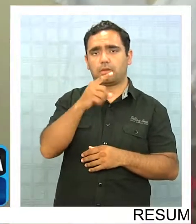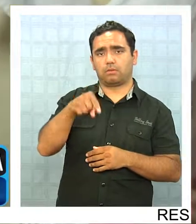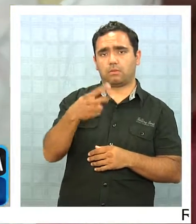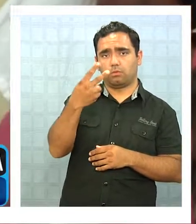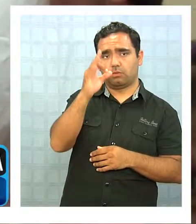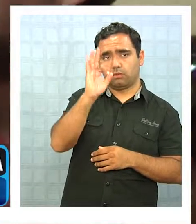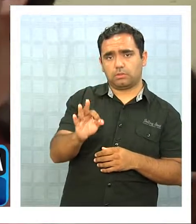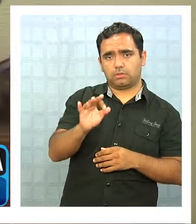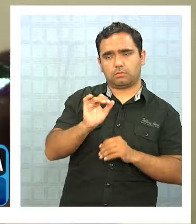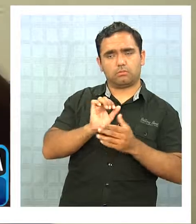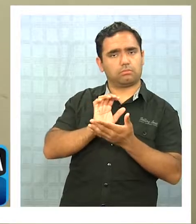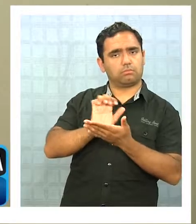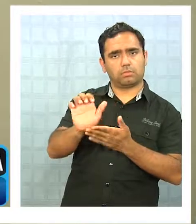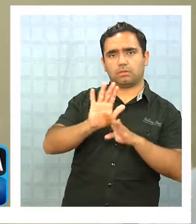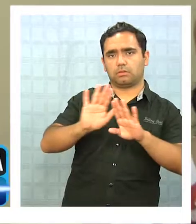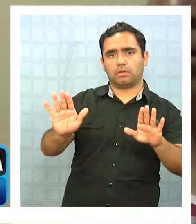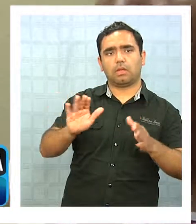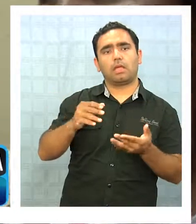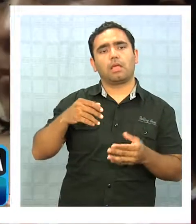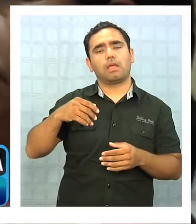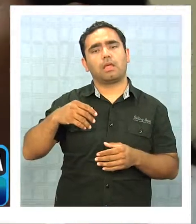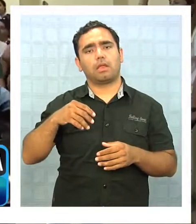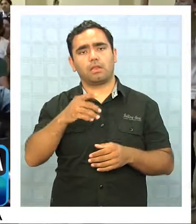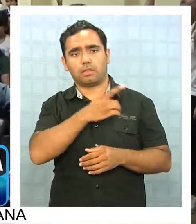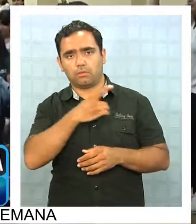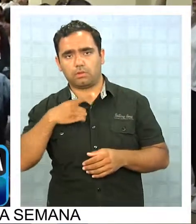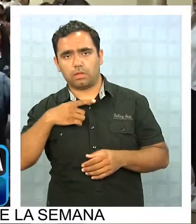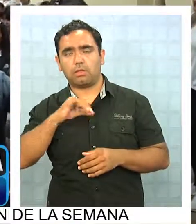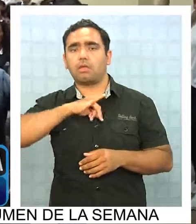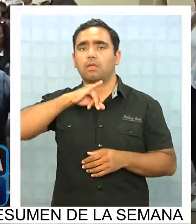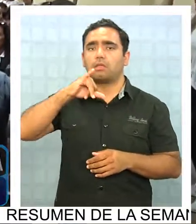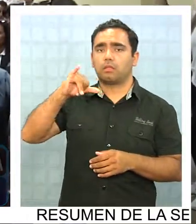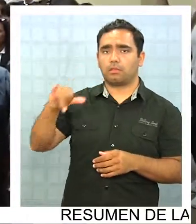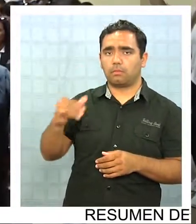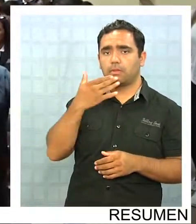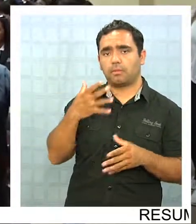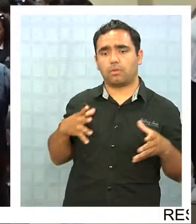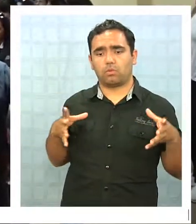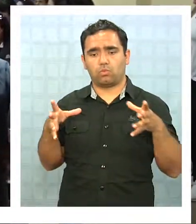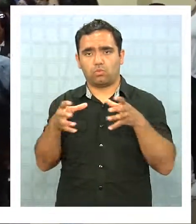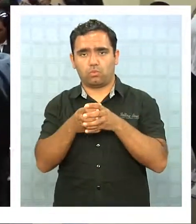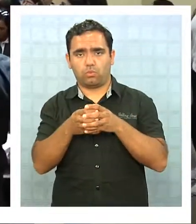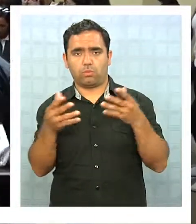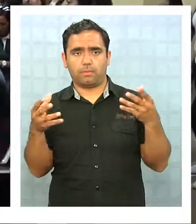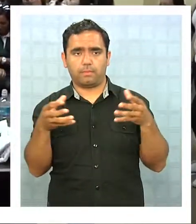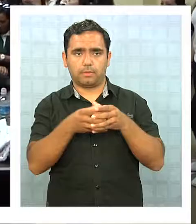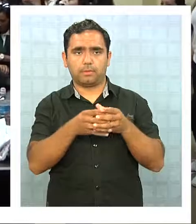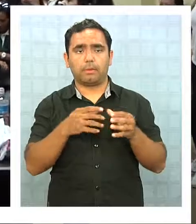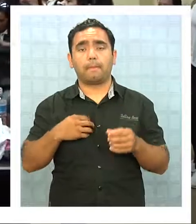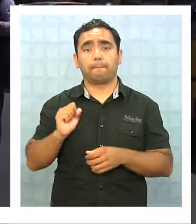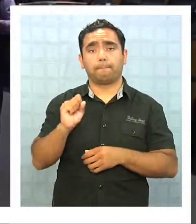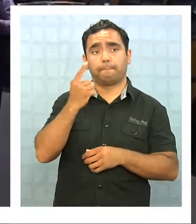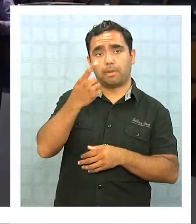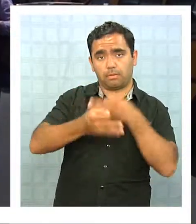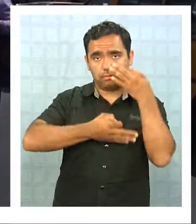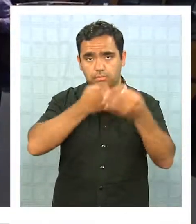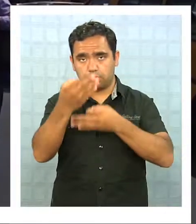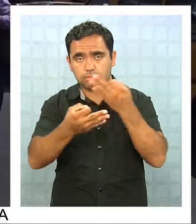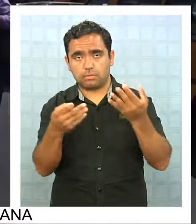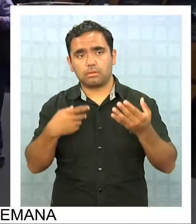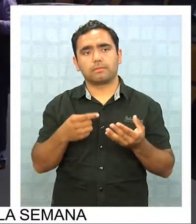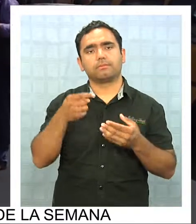% por parte de la Cámara de Diputados primero y luego por la Comisión Mixta. La primera reacción ha sido una